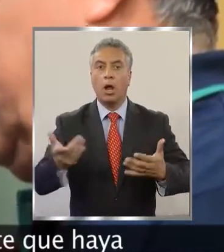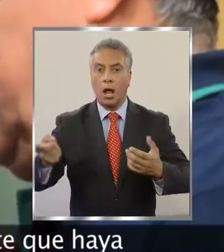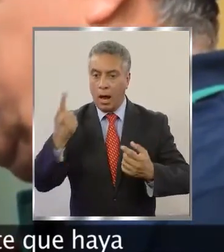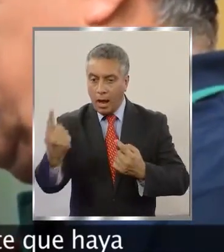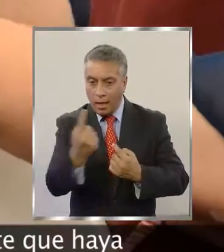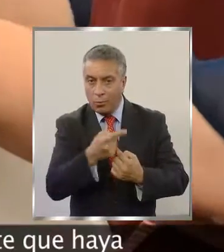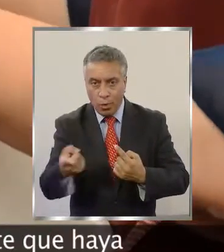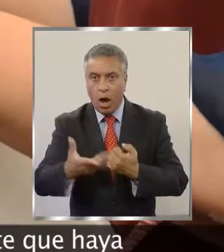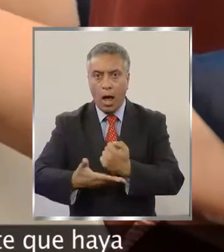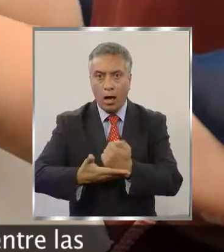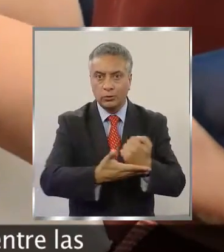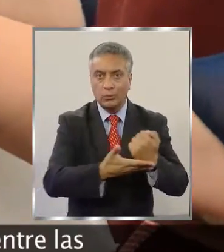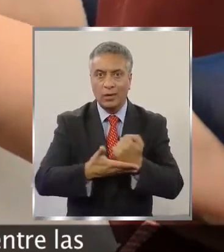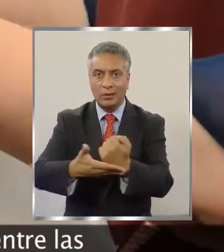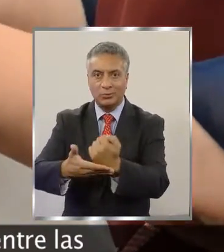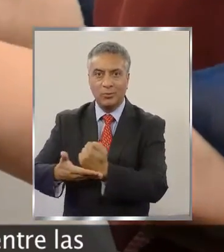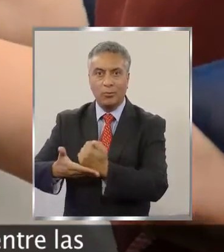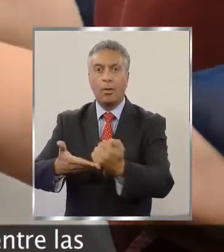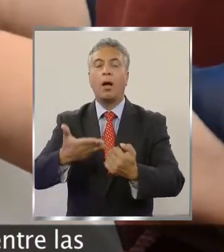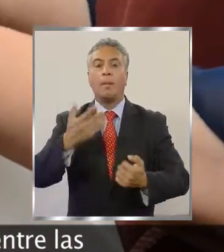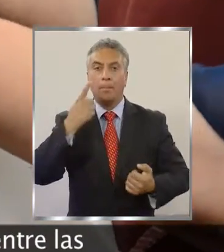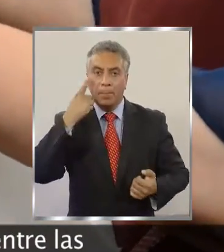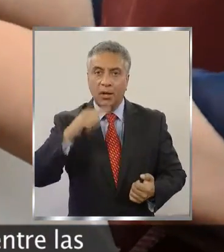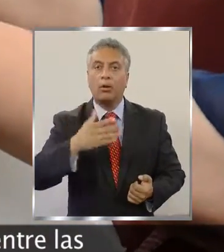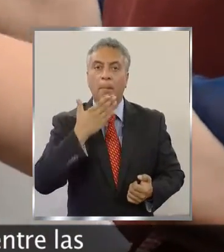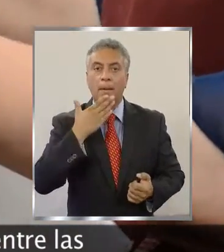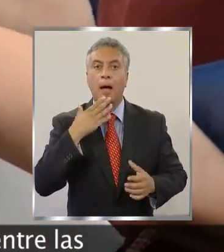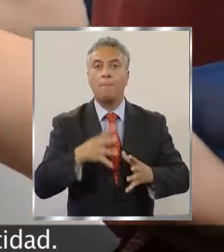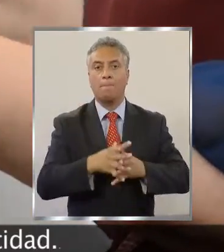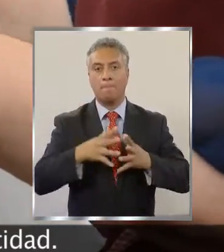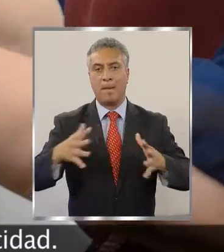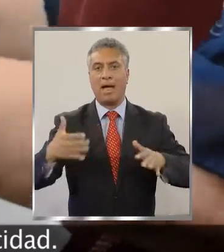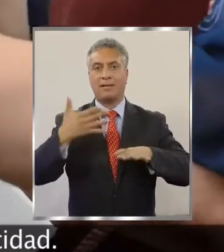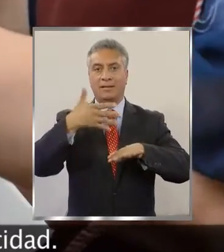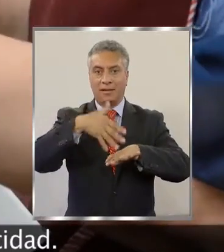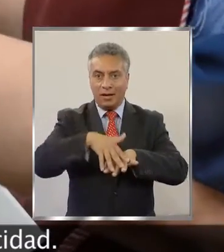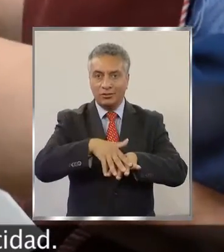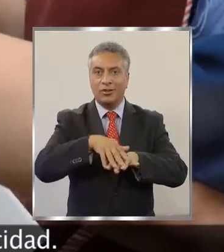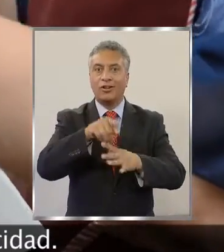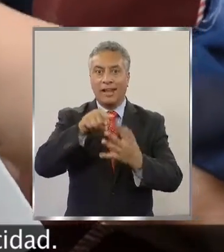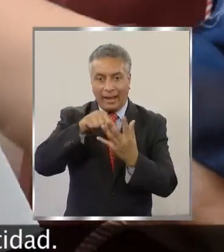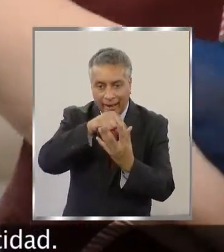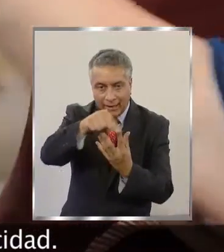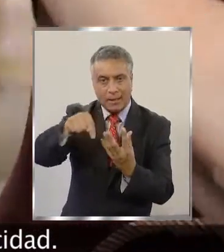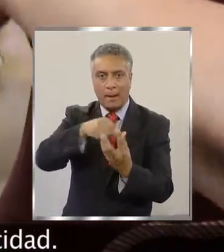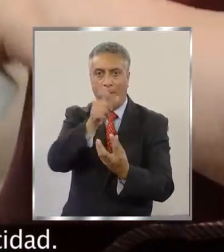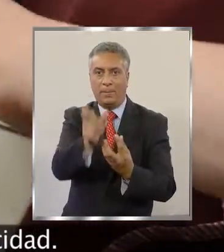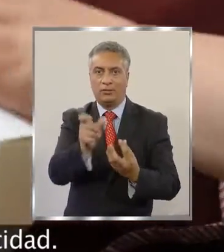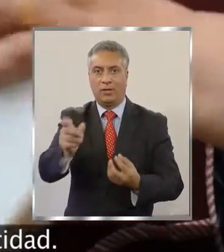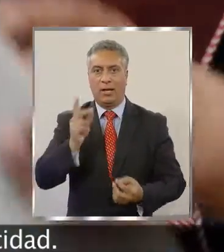pero también permite que haya una mayor integración entre las personas con discapacidad.